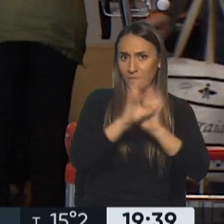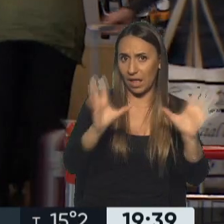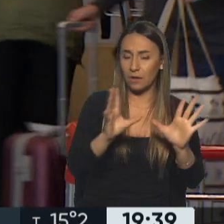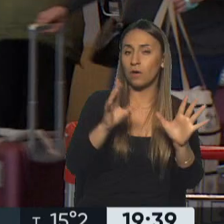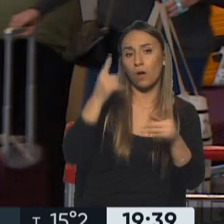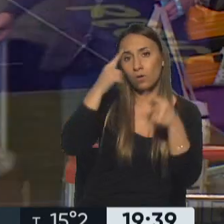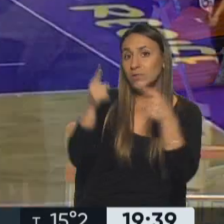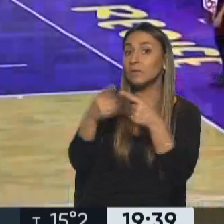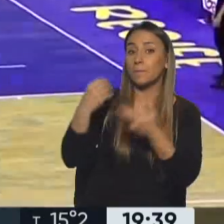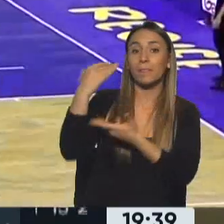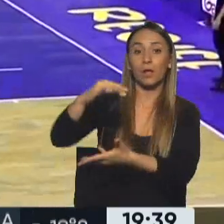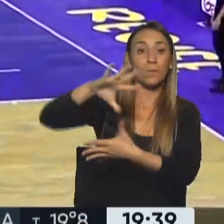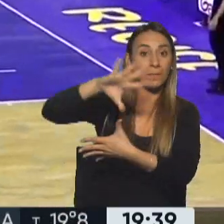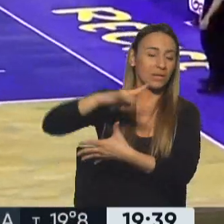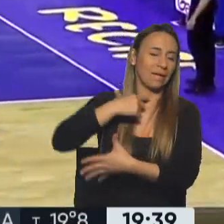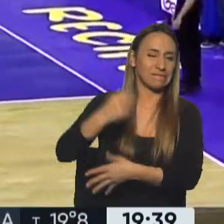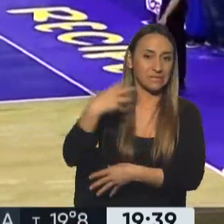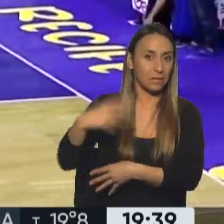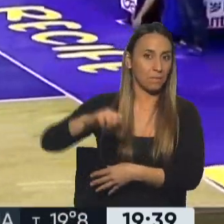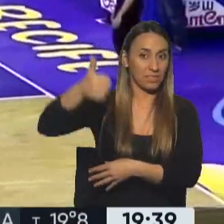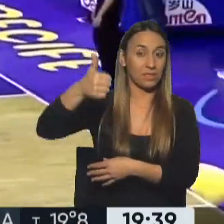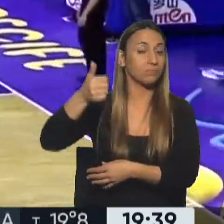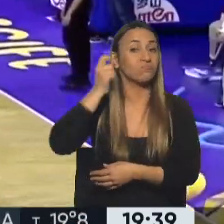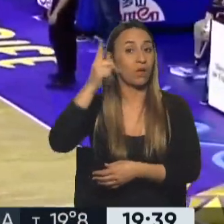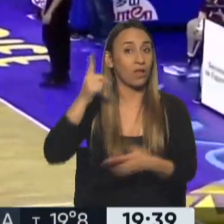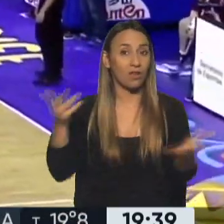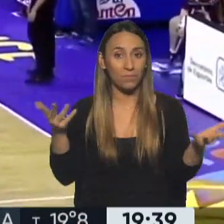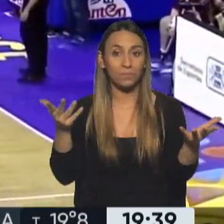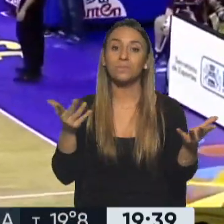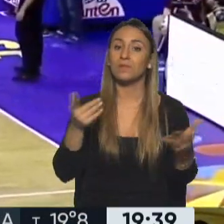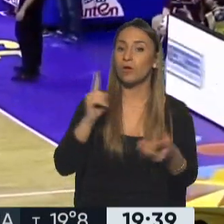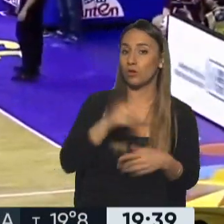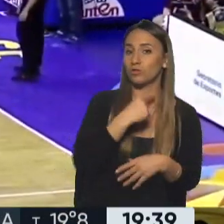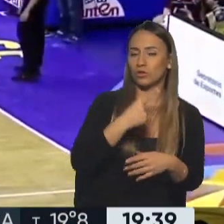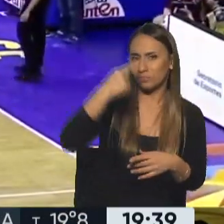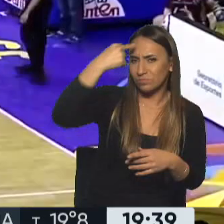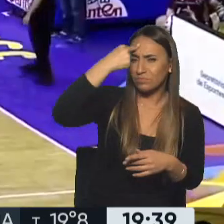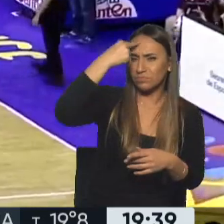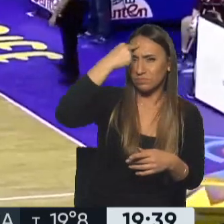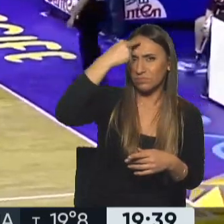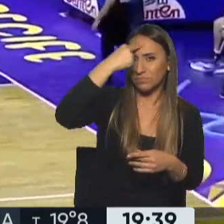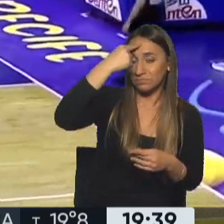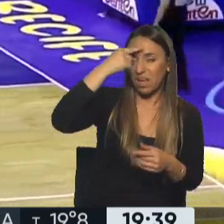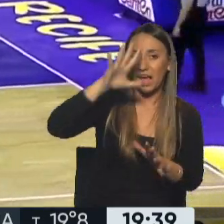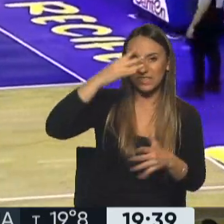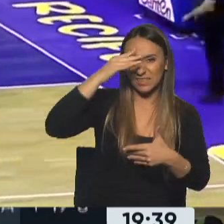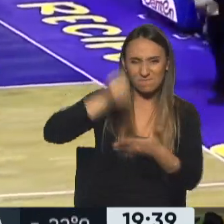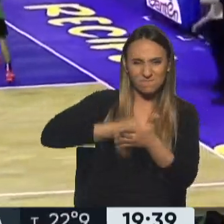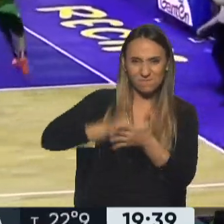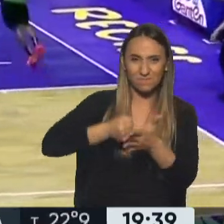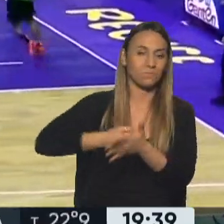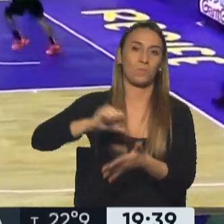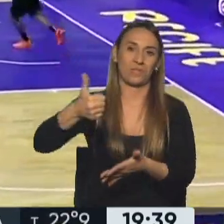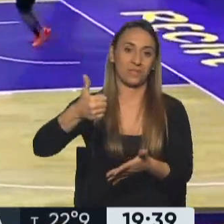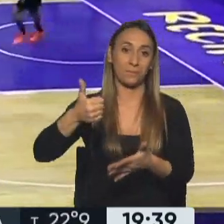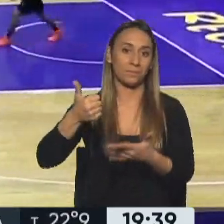América. Y bueno, al tener eso en la cabeza creo que cambia todo, ¿no? Fue especial.